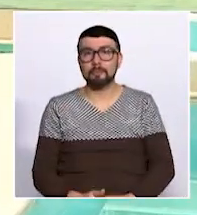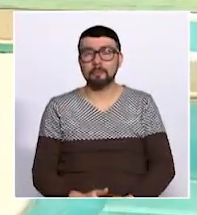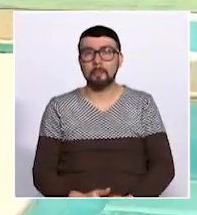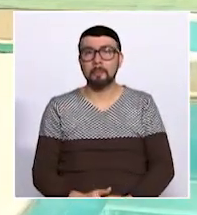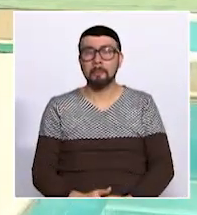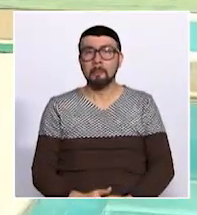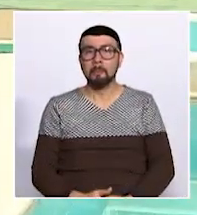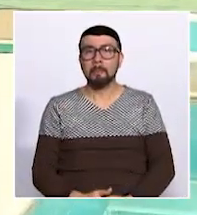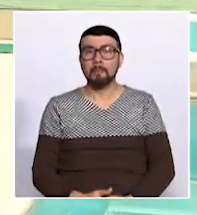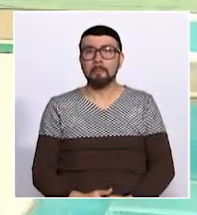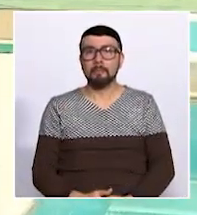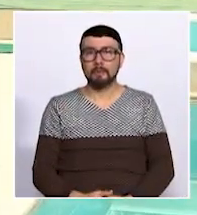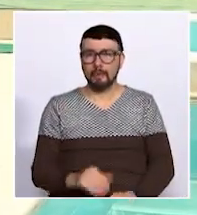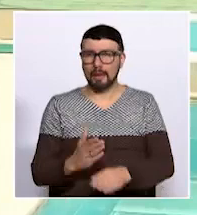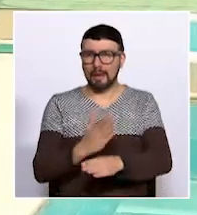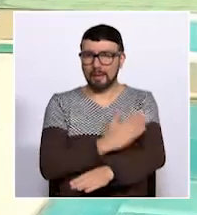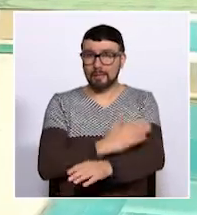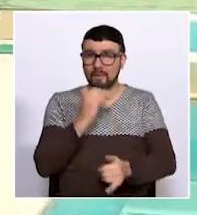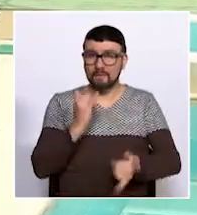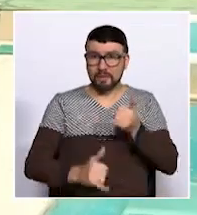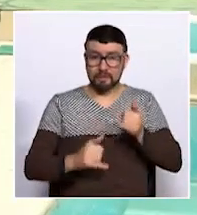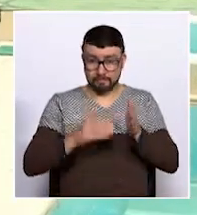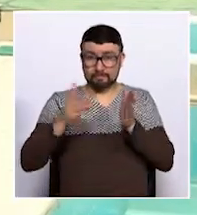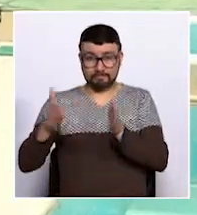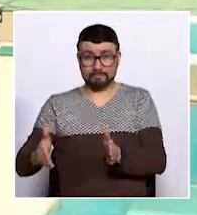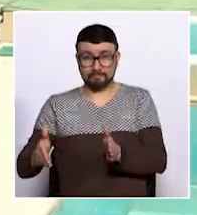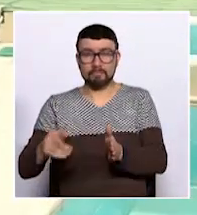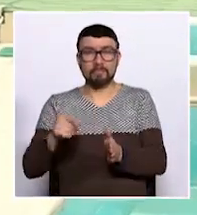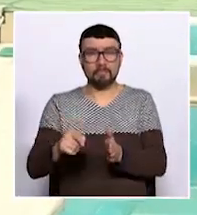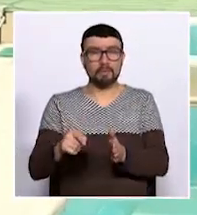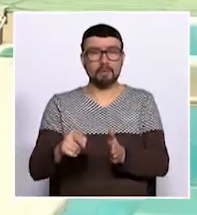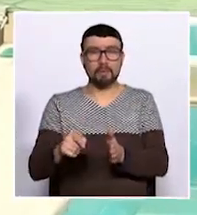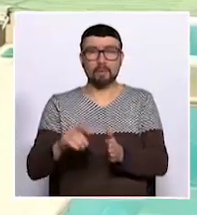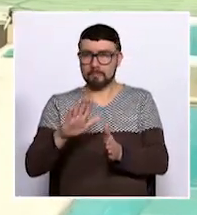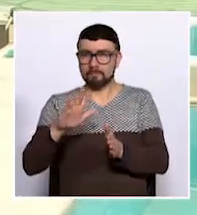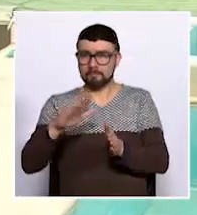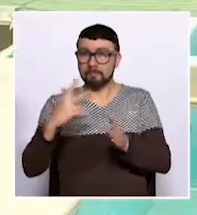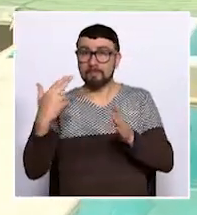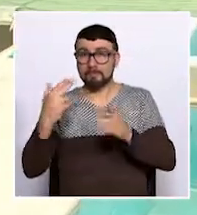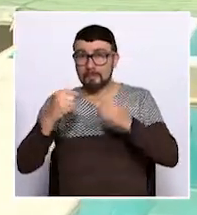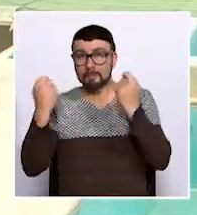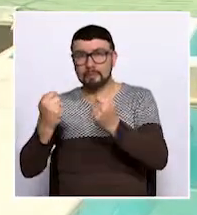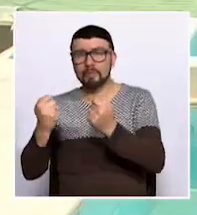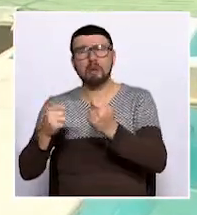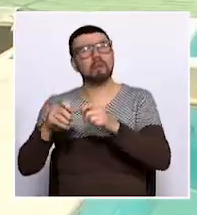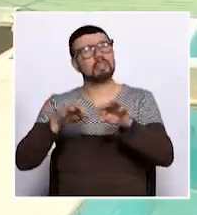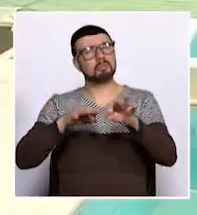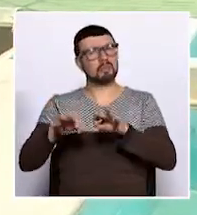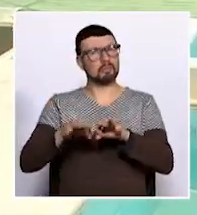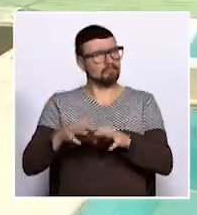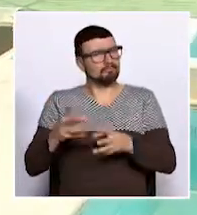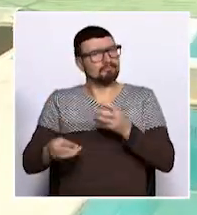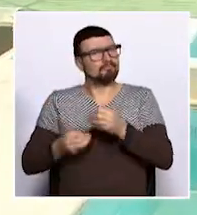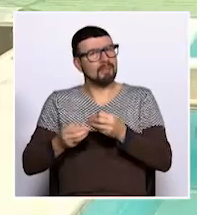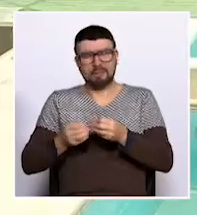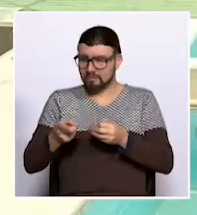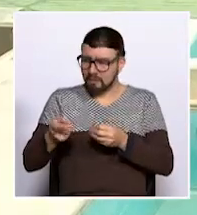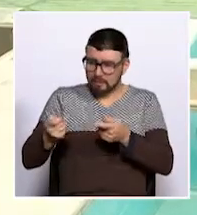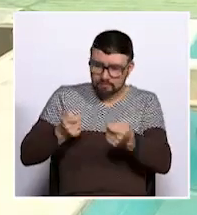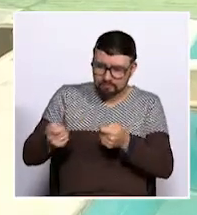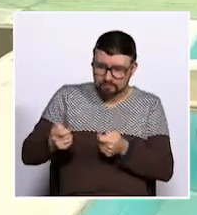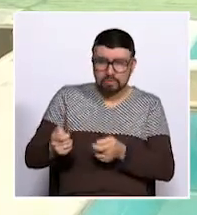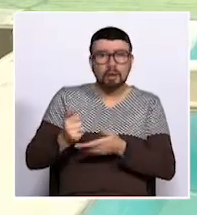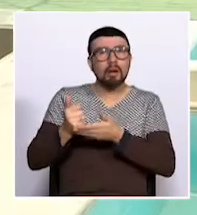Ya para terminar esta parte, después de comerciales, les vamos a contar qué más hacemos nosotros en la parte del